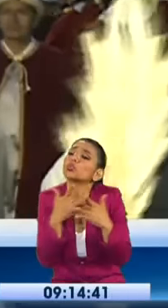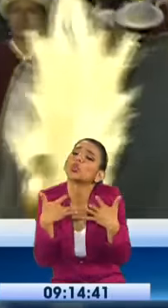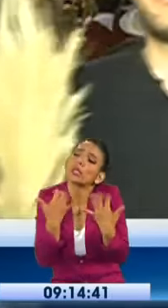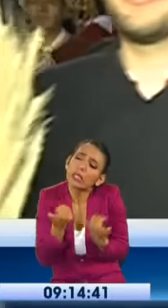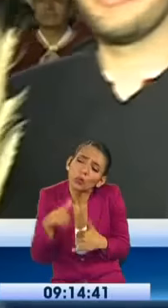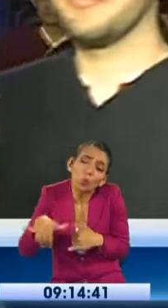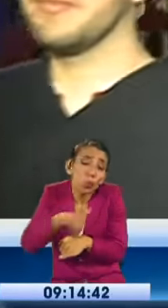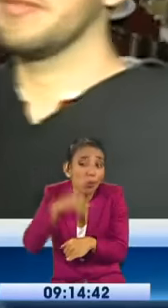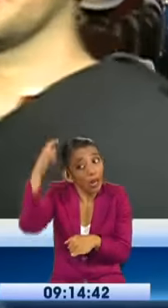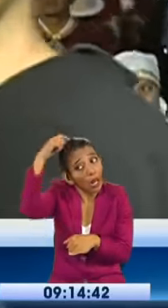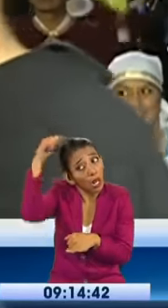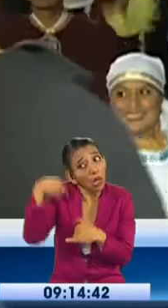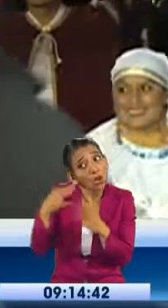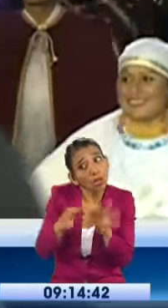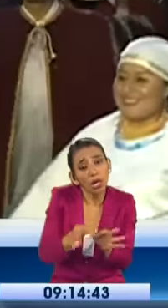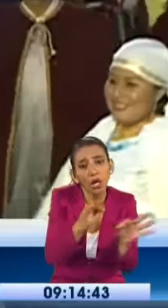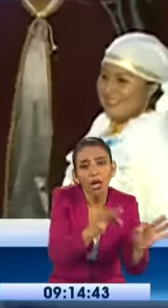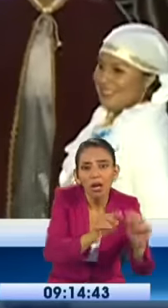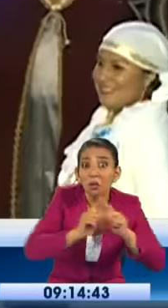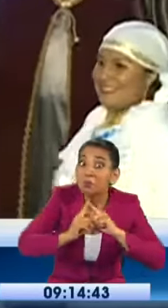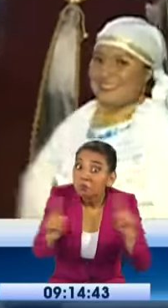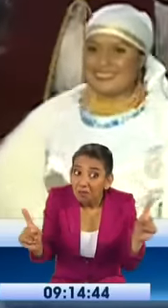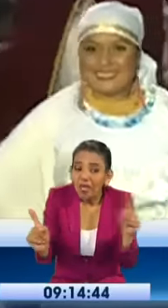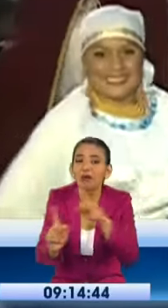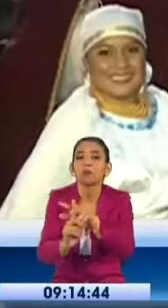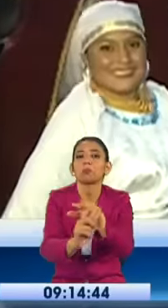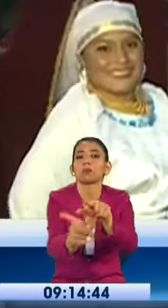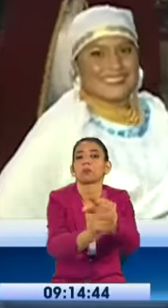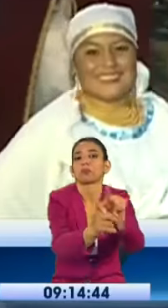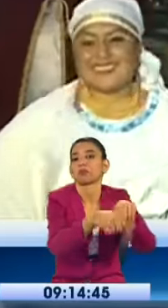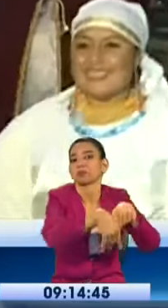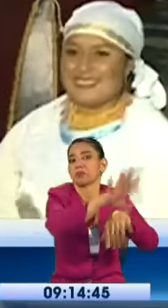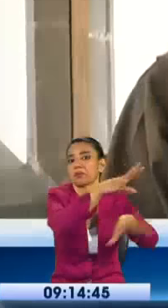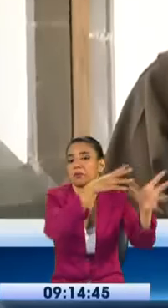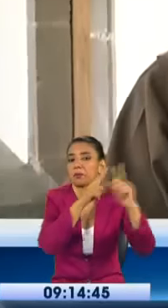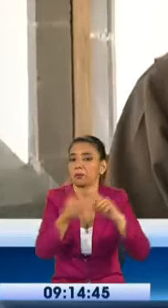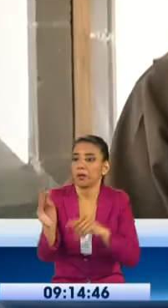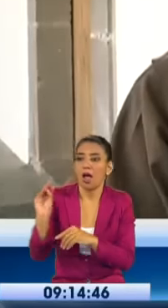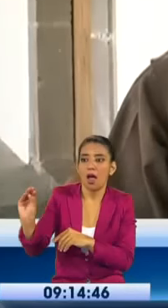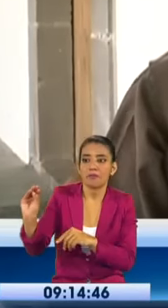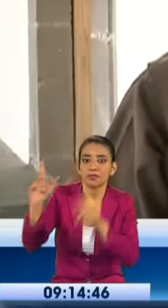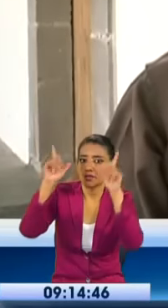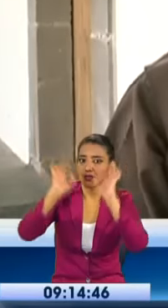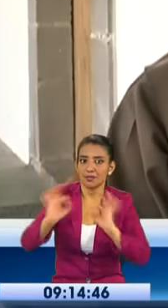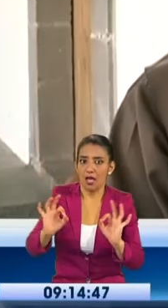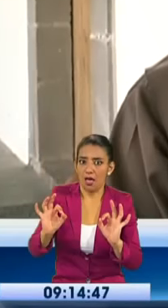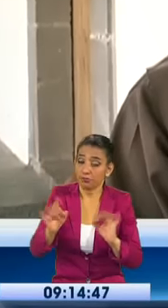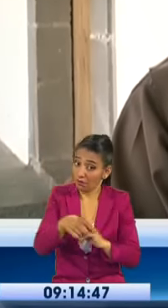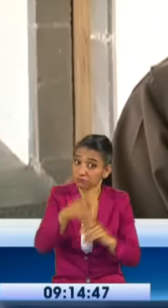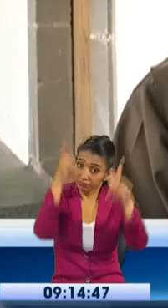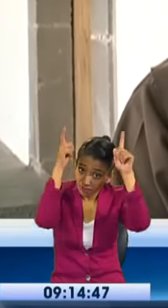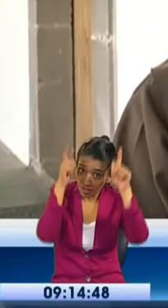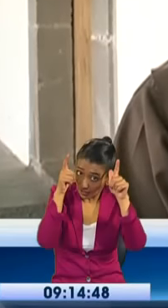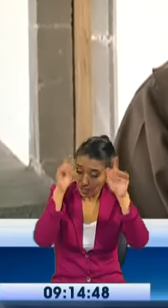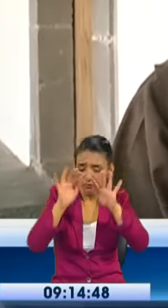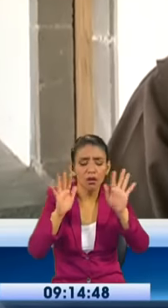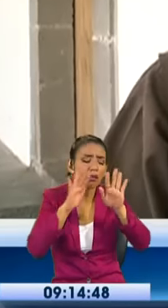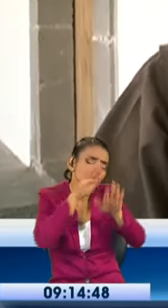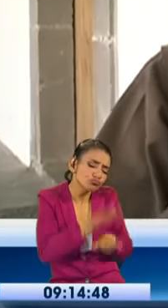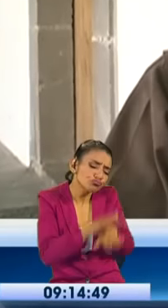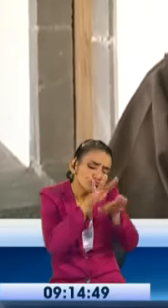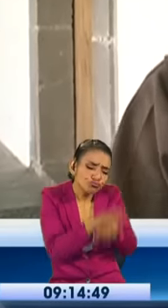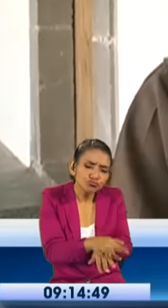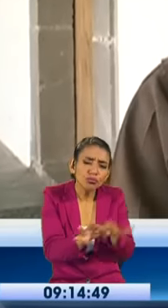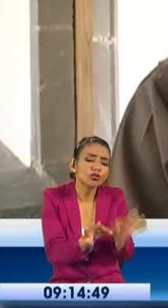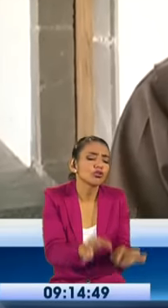Sin embargo, los reyes magos regresan a sus países sin comentarle nada a Herodes. Lo adoran, presentan sus ofrendas que le traen y